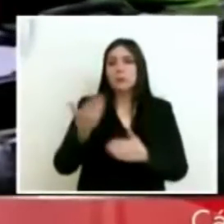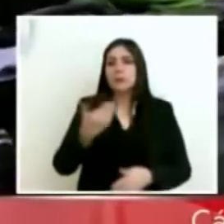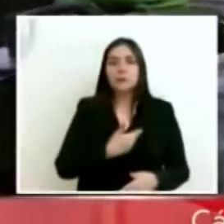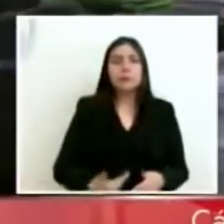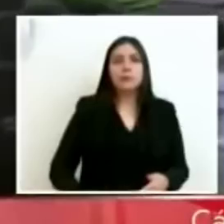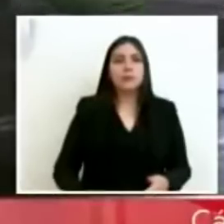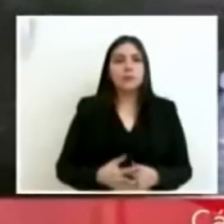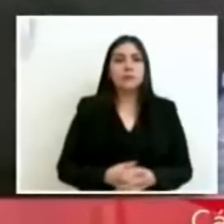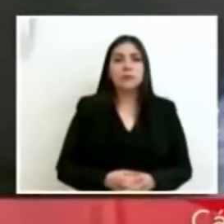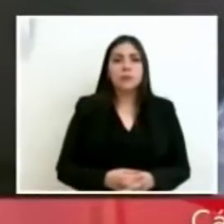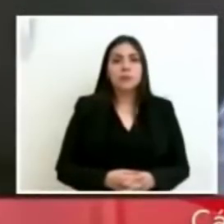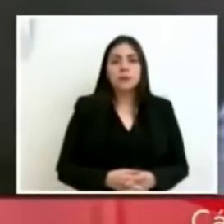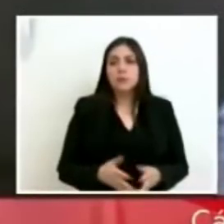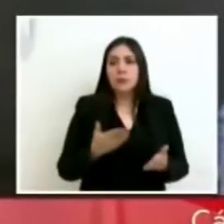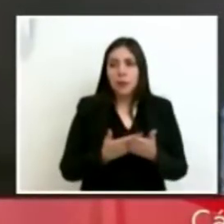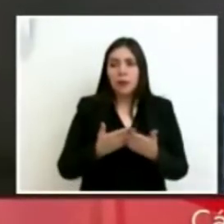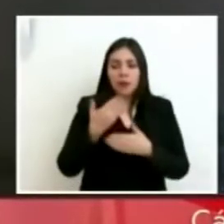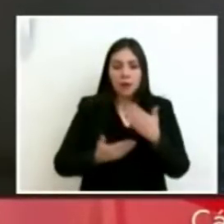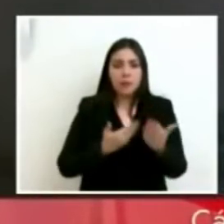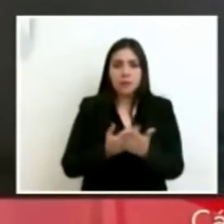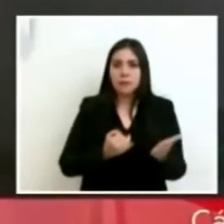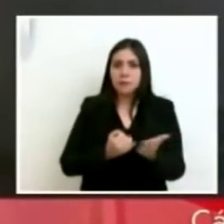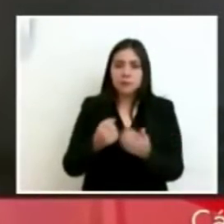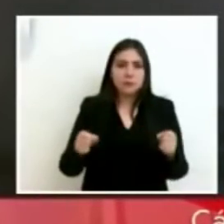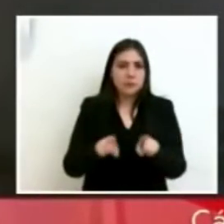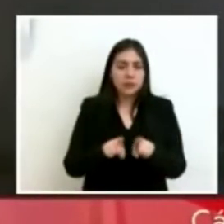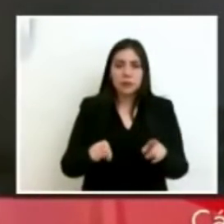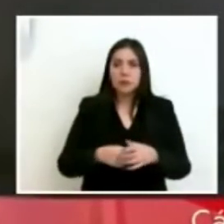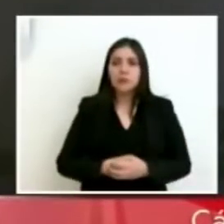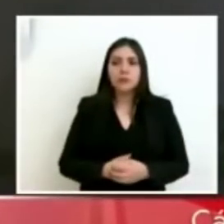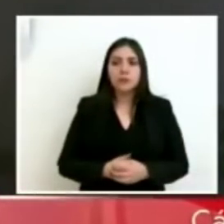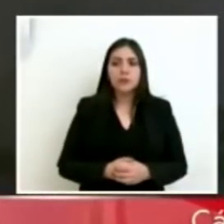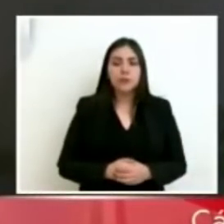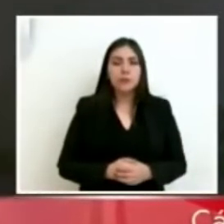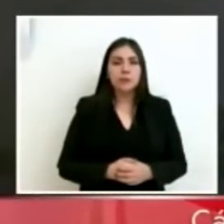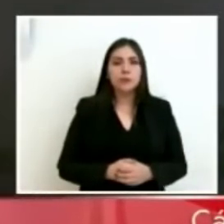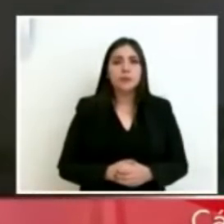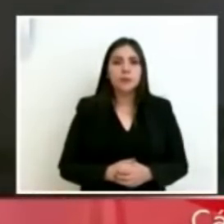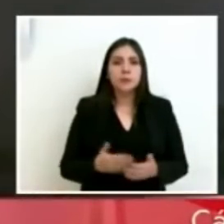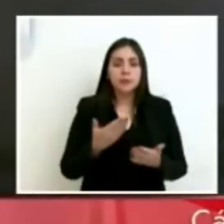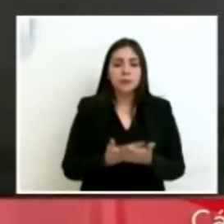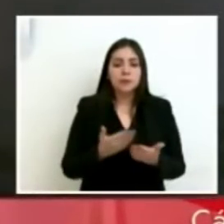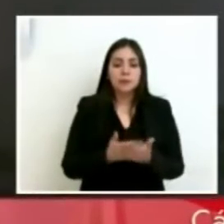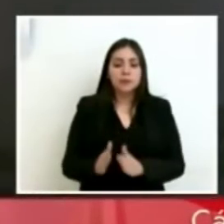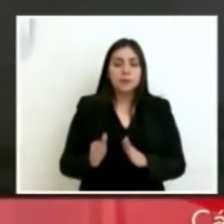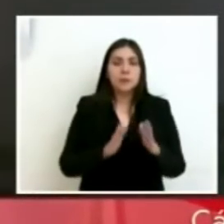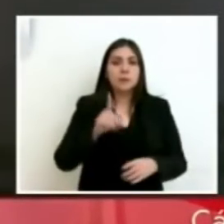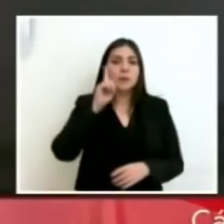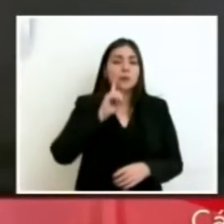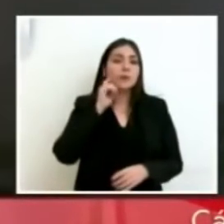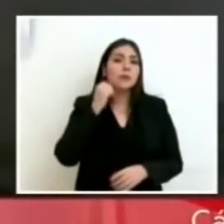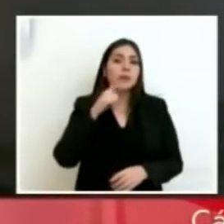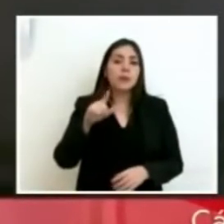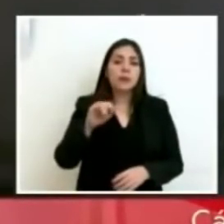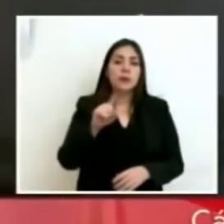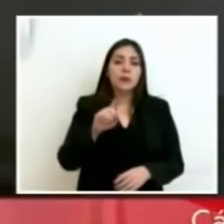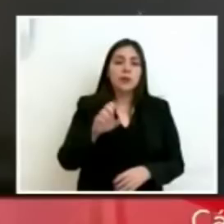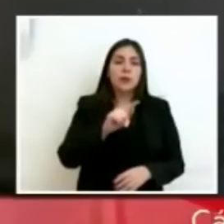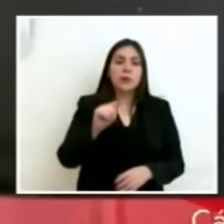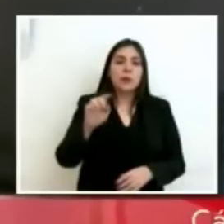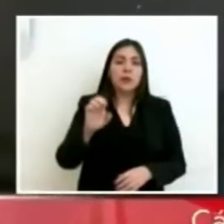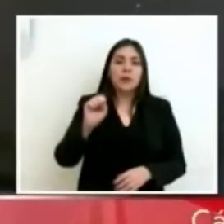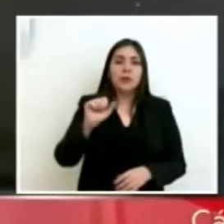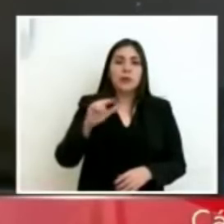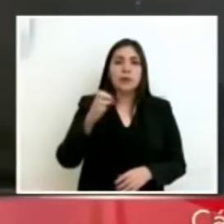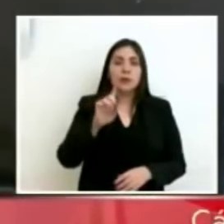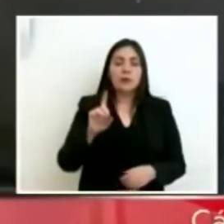En consecuencia, el dictamen se mantiene en sus términos. Tiene el uso de la palabra la senadora Lisette Sánchez García,